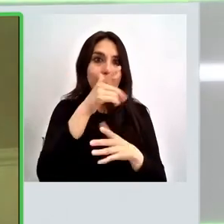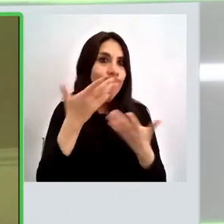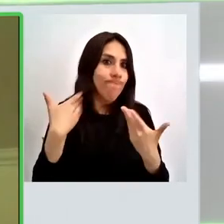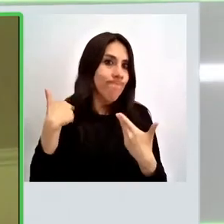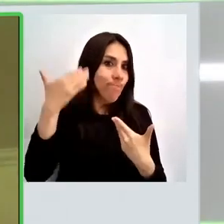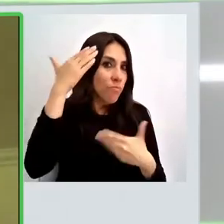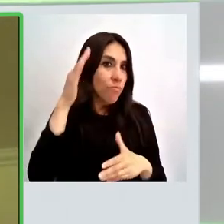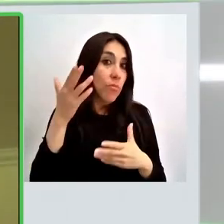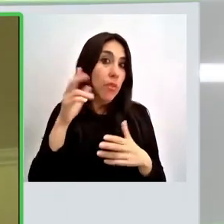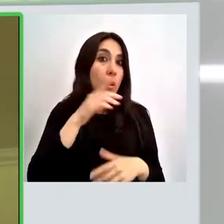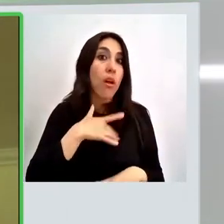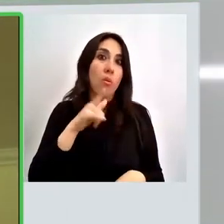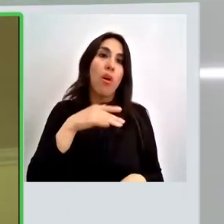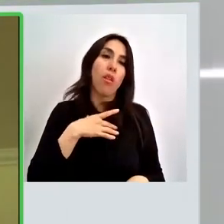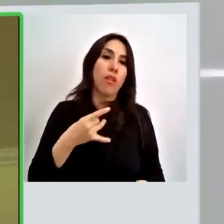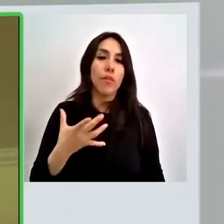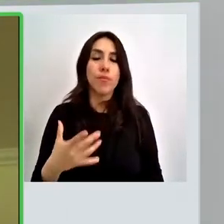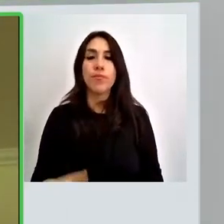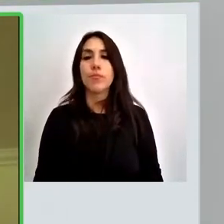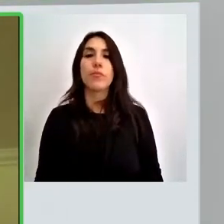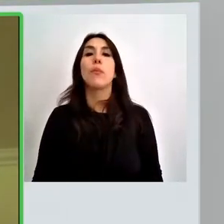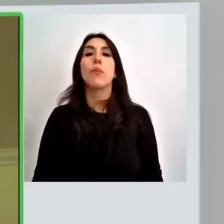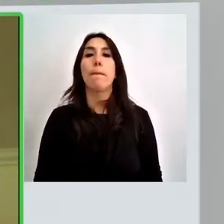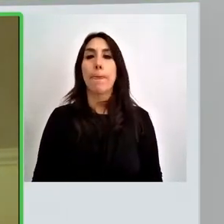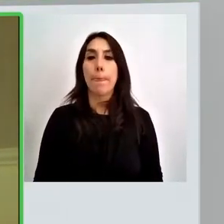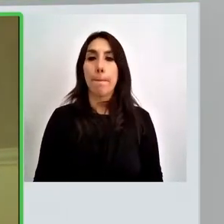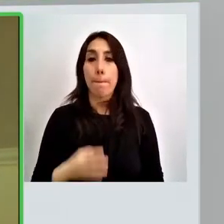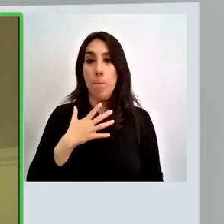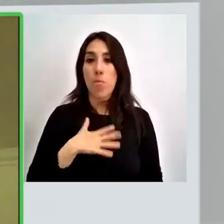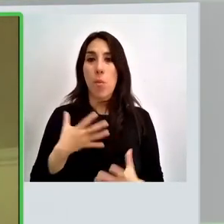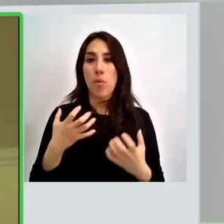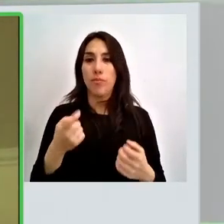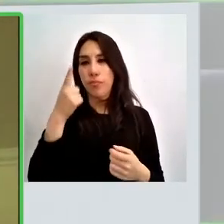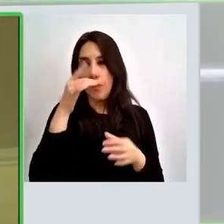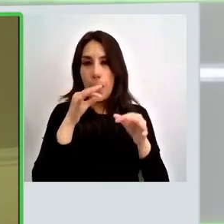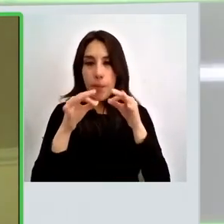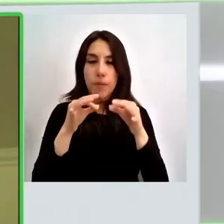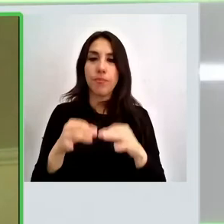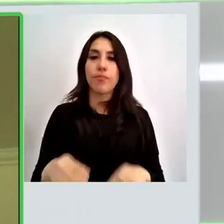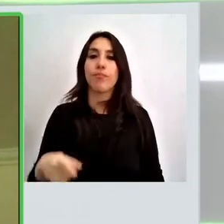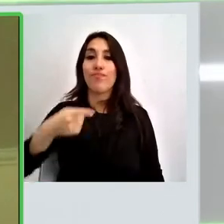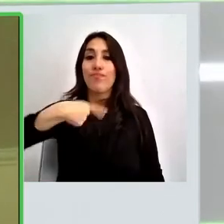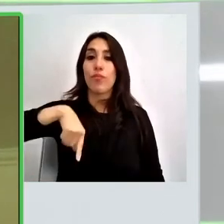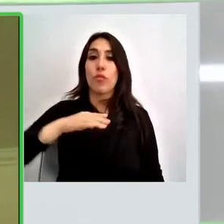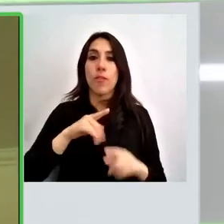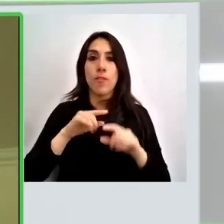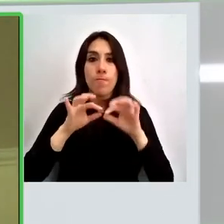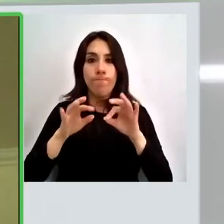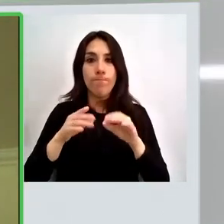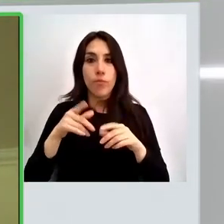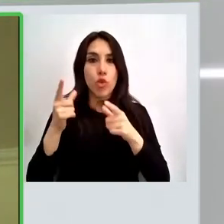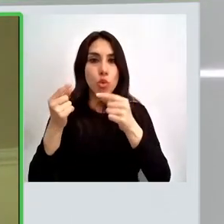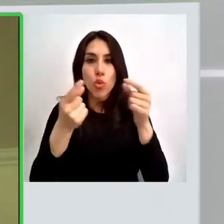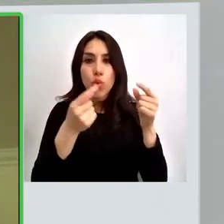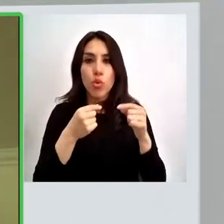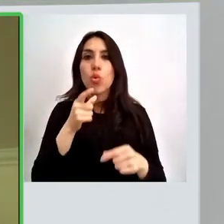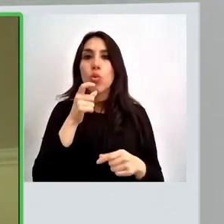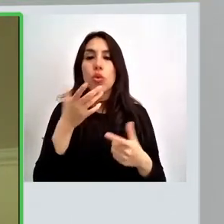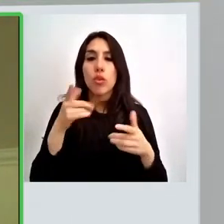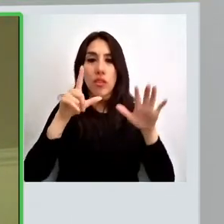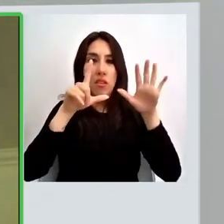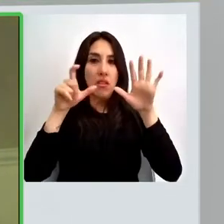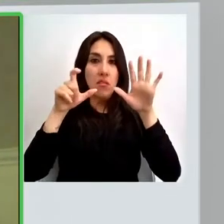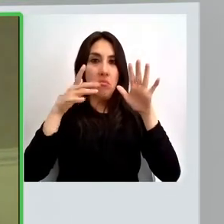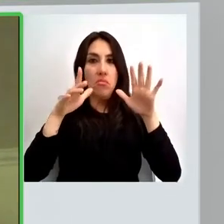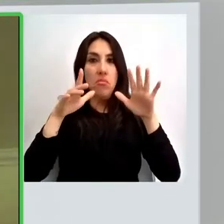y quiero contarles que desde que comenzamos a hacer tenemos a 700 personas de distintos